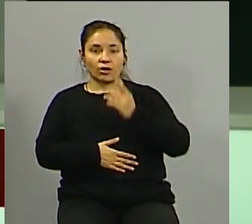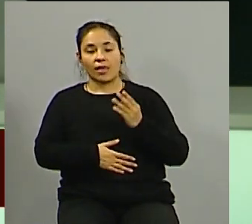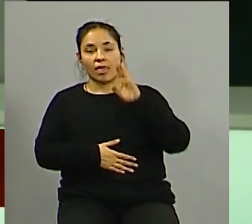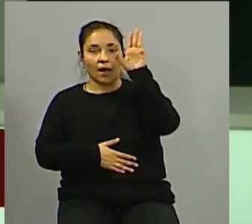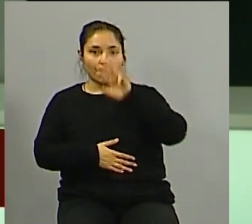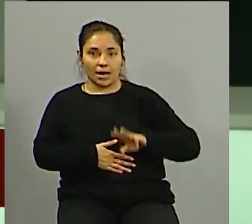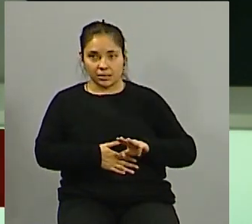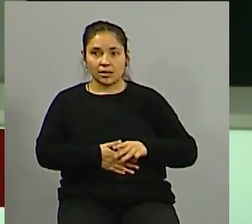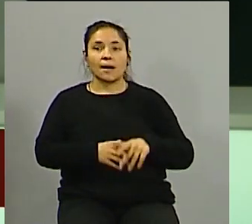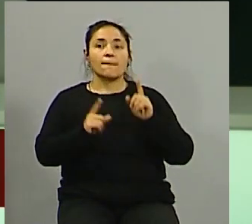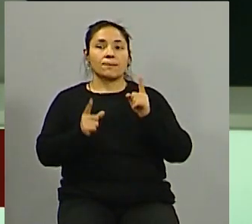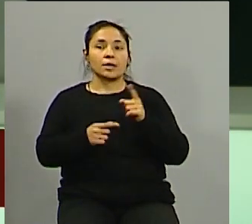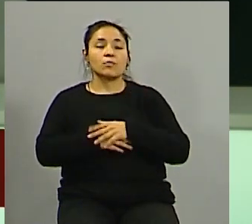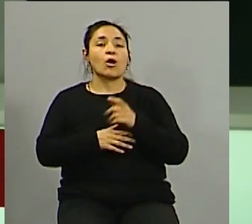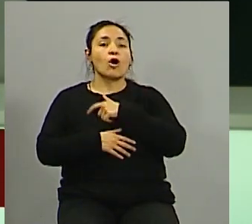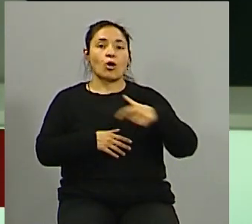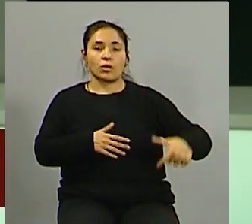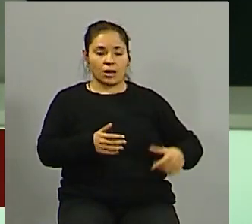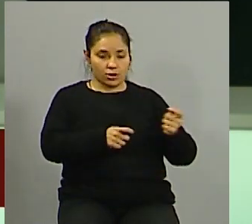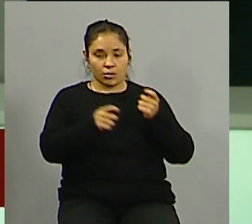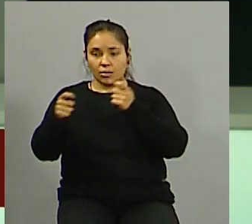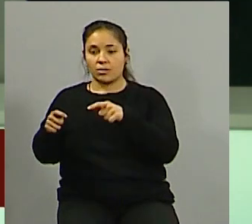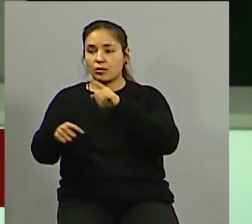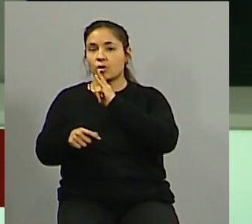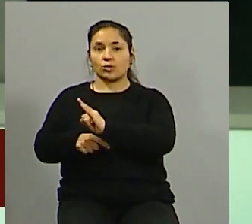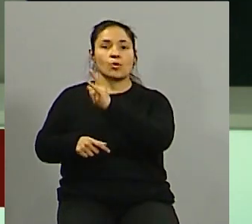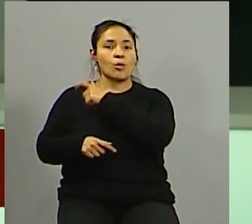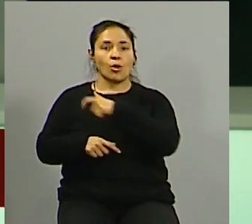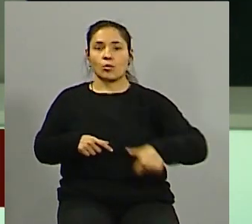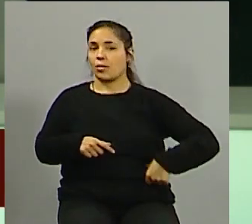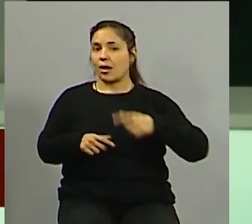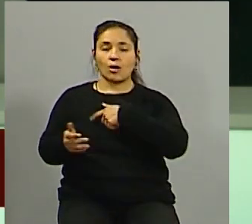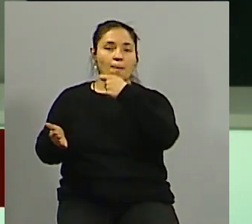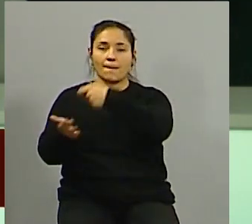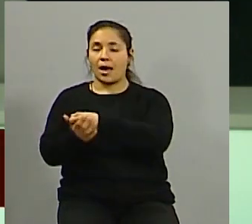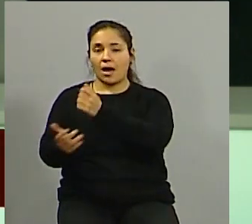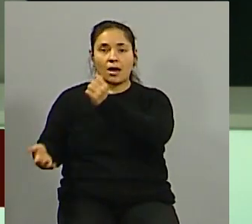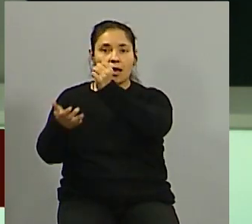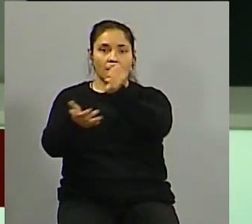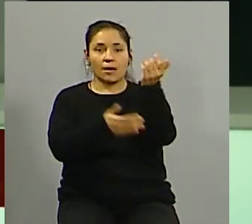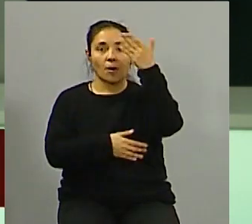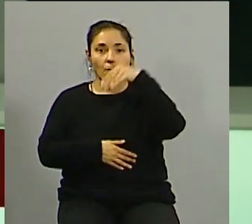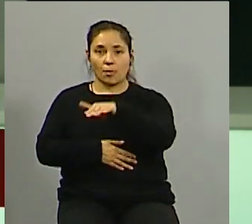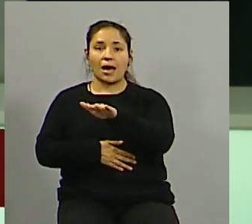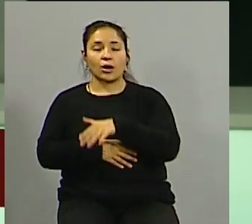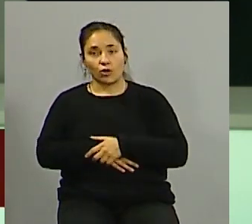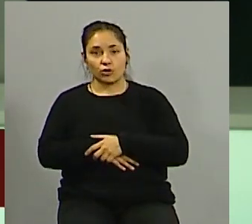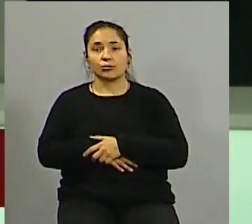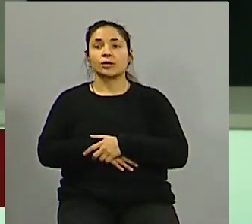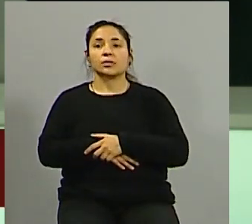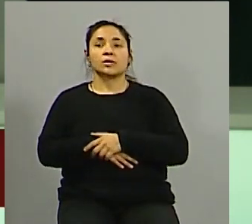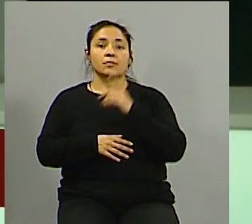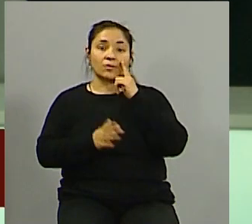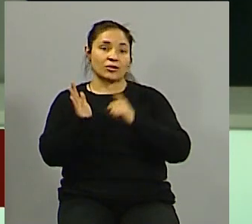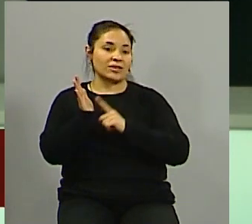Sergio Massa, fue esto, traspasarla al Estado y que el Estado se haga cargo del pago de las asignaciones familiares en una cuenta bancaria del mismo